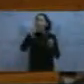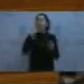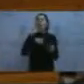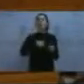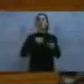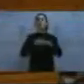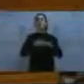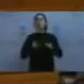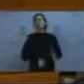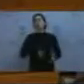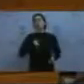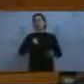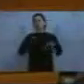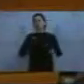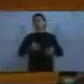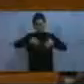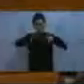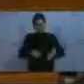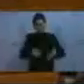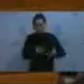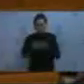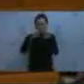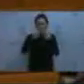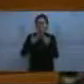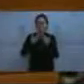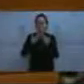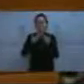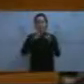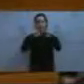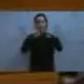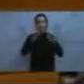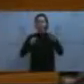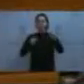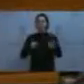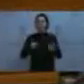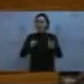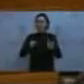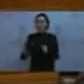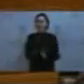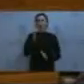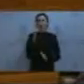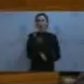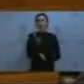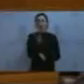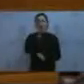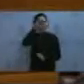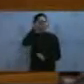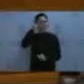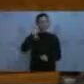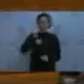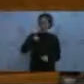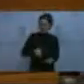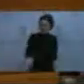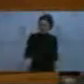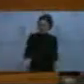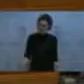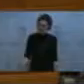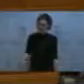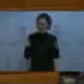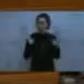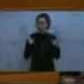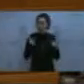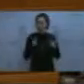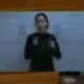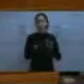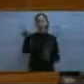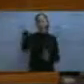tenemos que asegurar el estudio del asturiano o del bable en todas las etapas educativas, y eso ya se hace. Y eso ya se hace y ya se